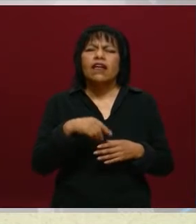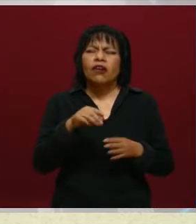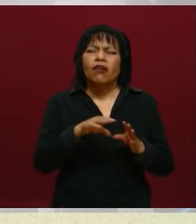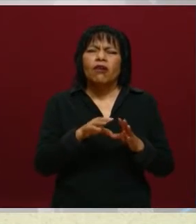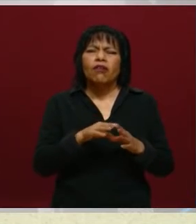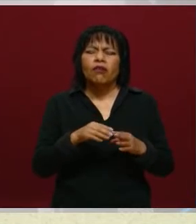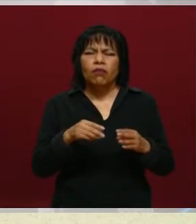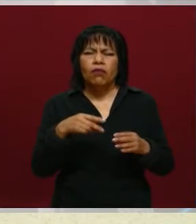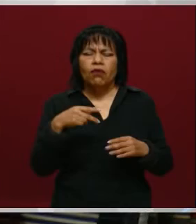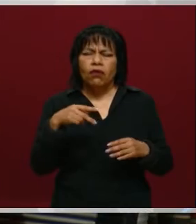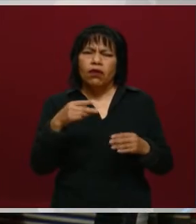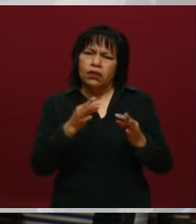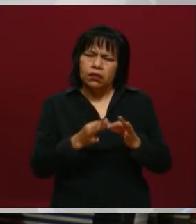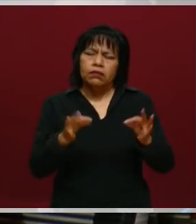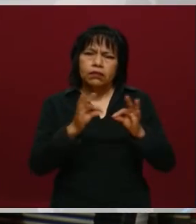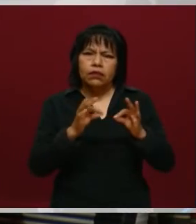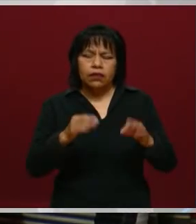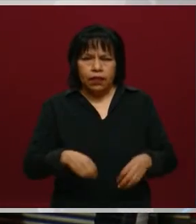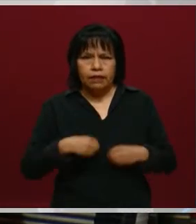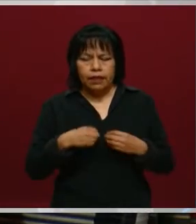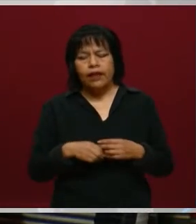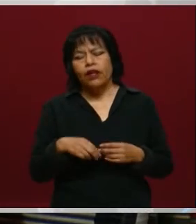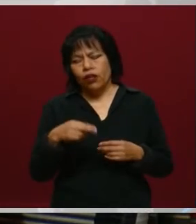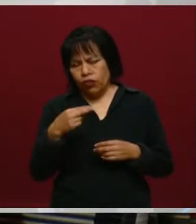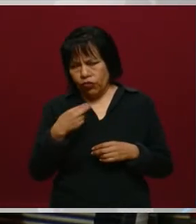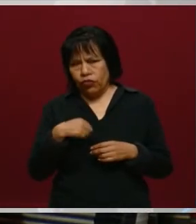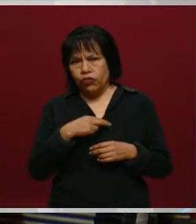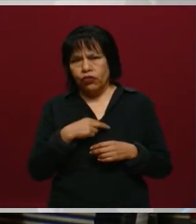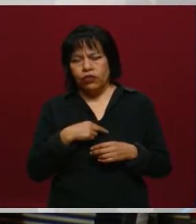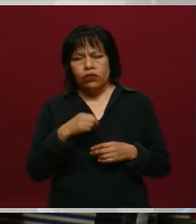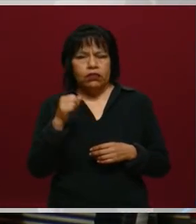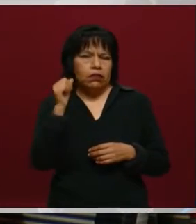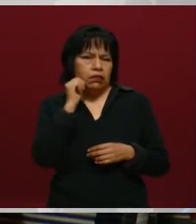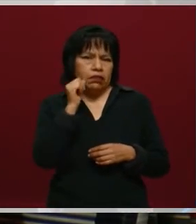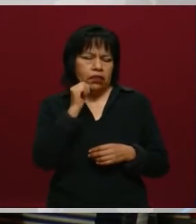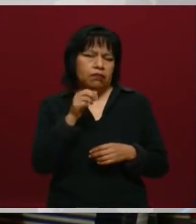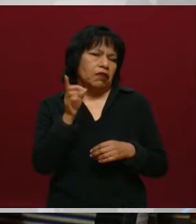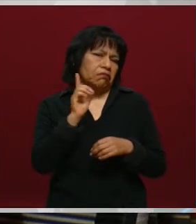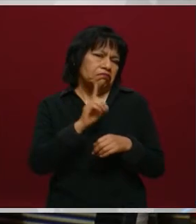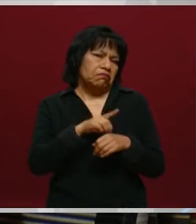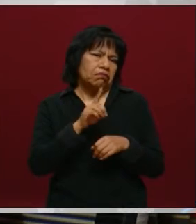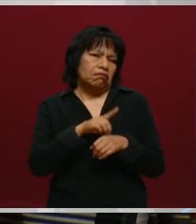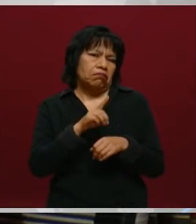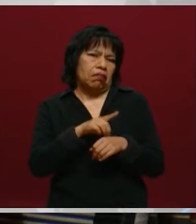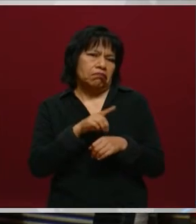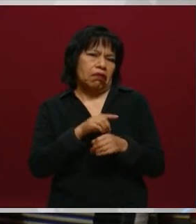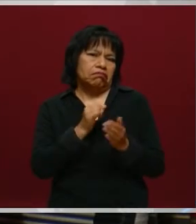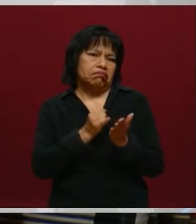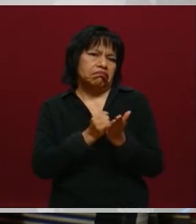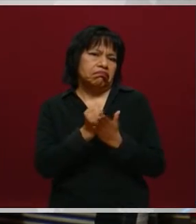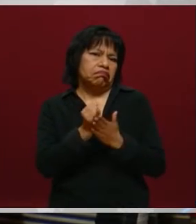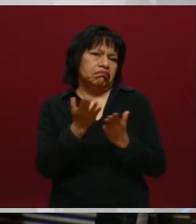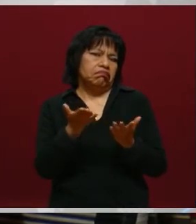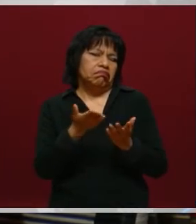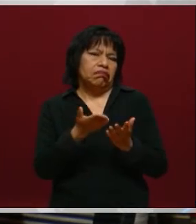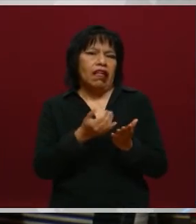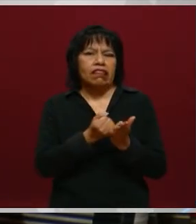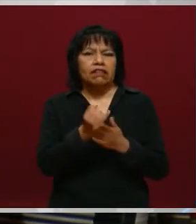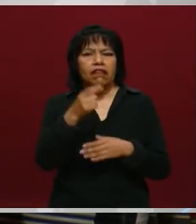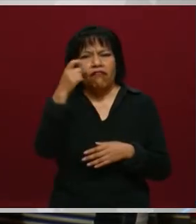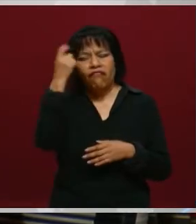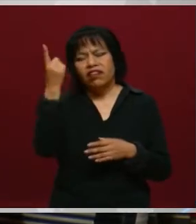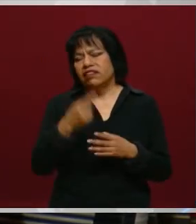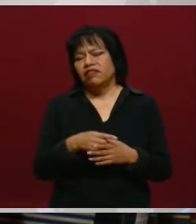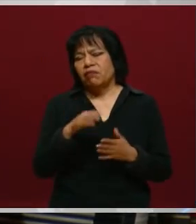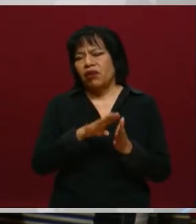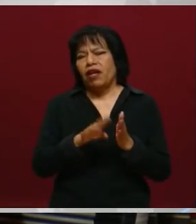esa y bueno y nosotros estamos rodeados de dilemas en el día a día si compro un ejemplo tan sencillo en kilo de